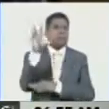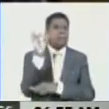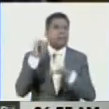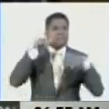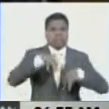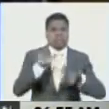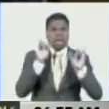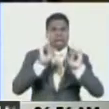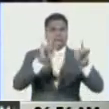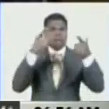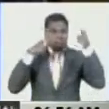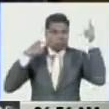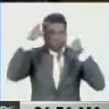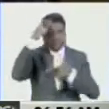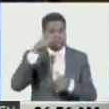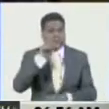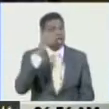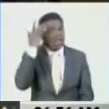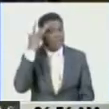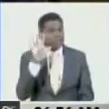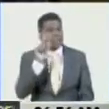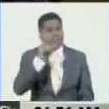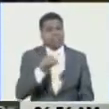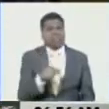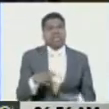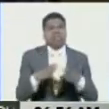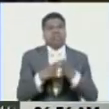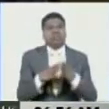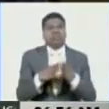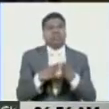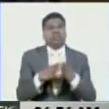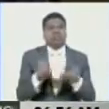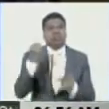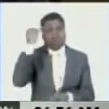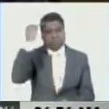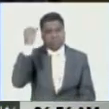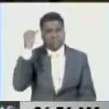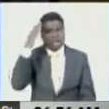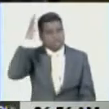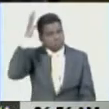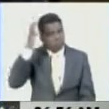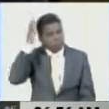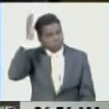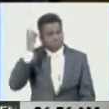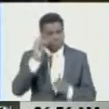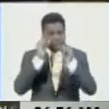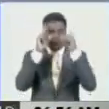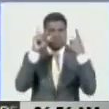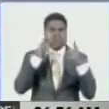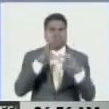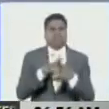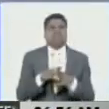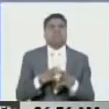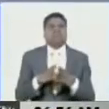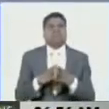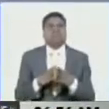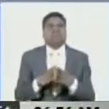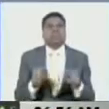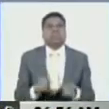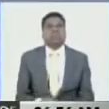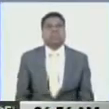Chávez, ¿crees tú que, usted, ministro, que realmente ese es el legado más importante? Esa siembra de conciencia, ese despertar colectivo. Sí, yo sin lugar a